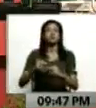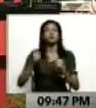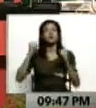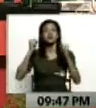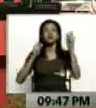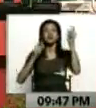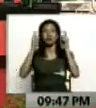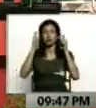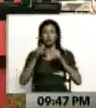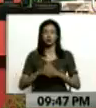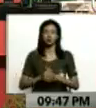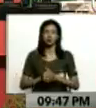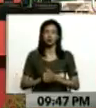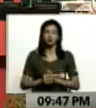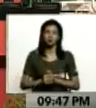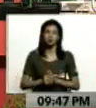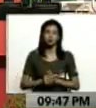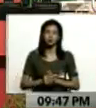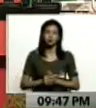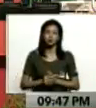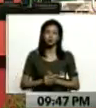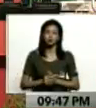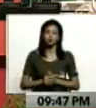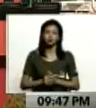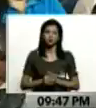merecido homenaje viva Hugo